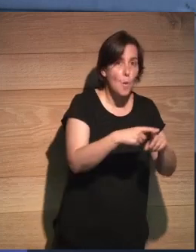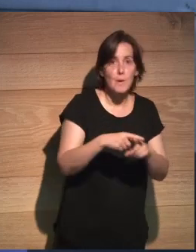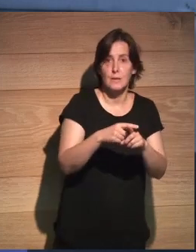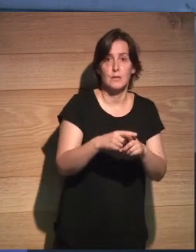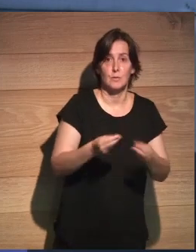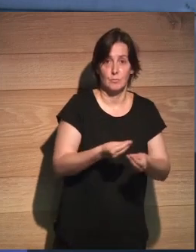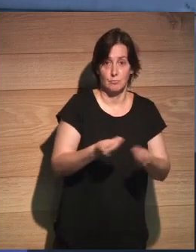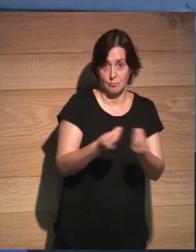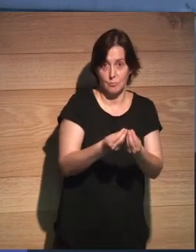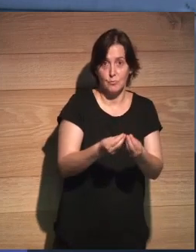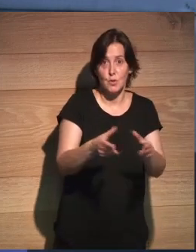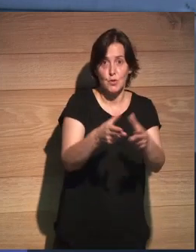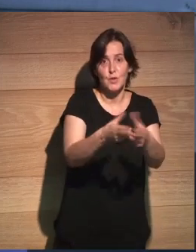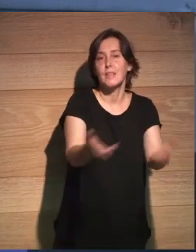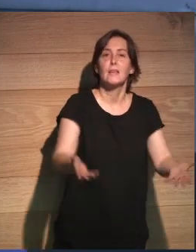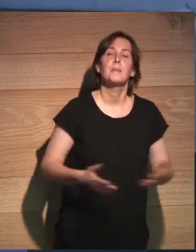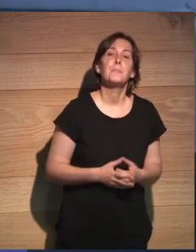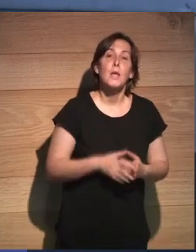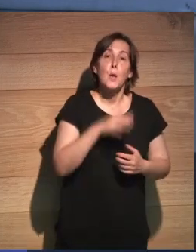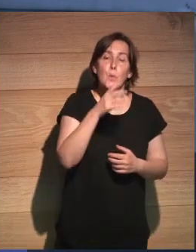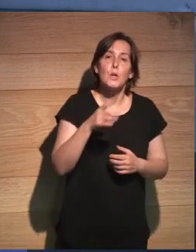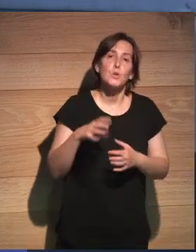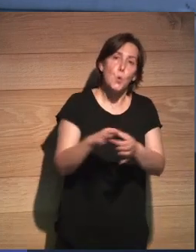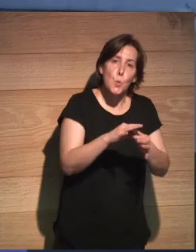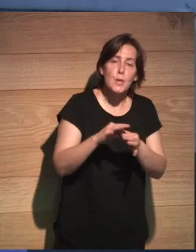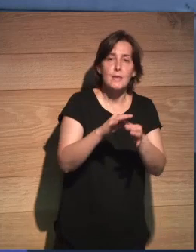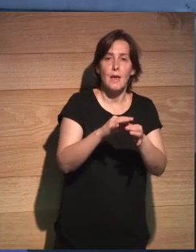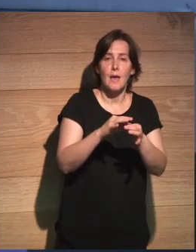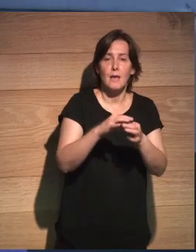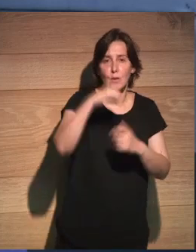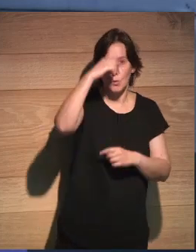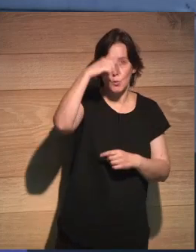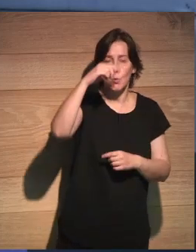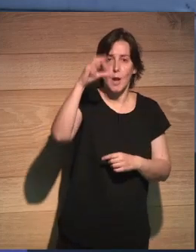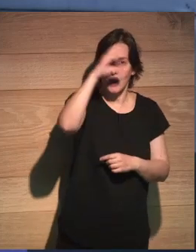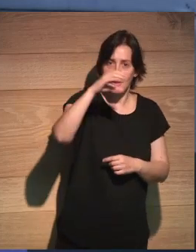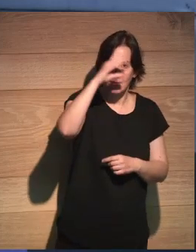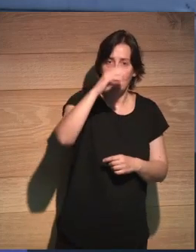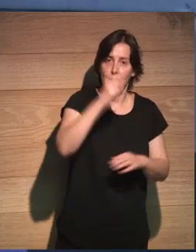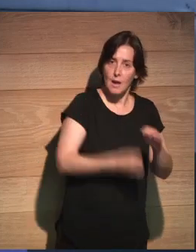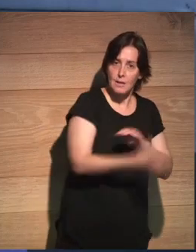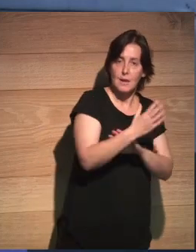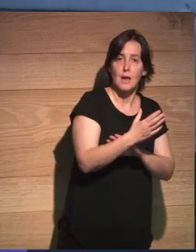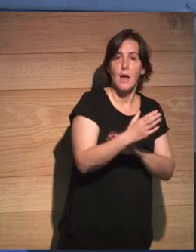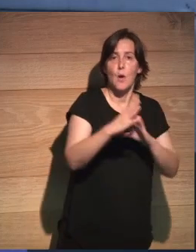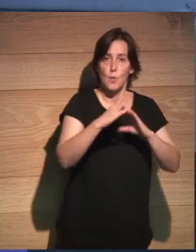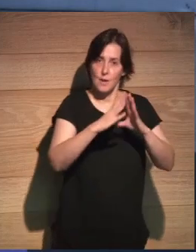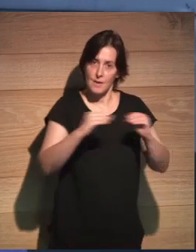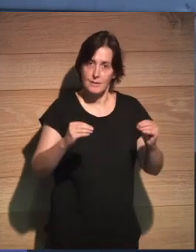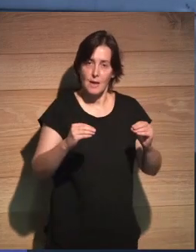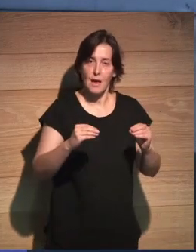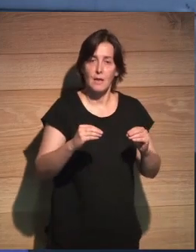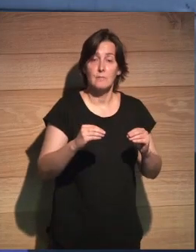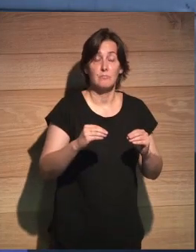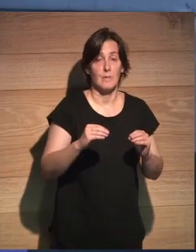la sociedad. Y ahí están esas unidades de cultura científica que hemos creado tanto en las OPIs como en las universidades en momentos